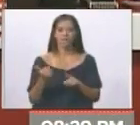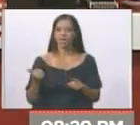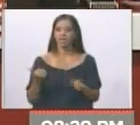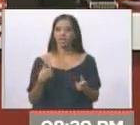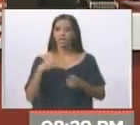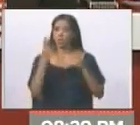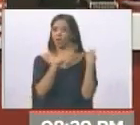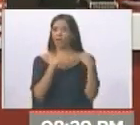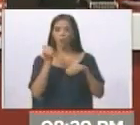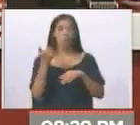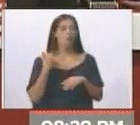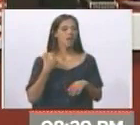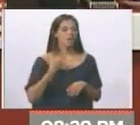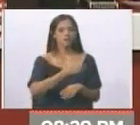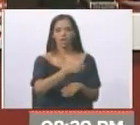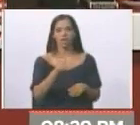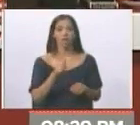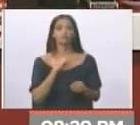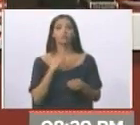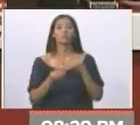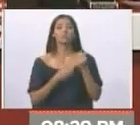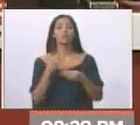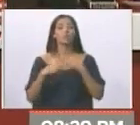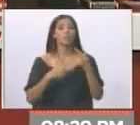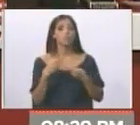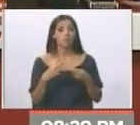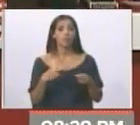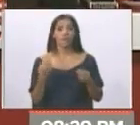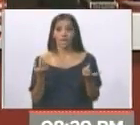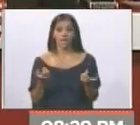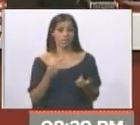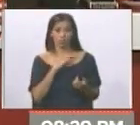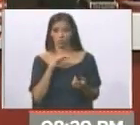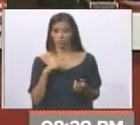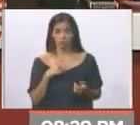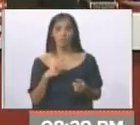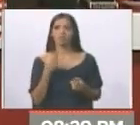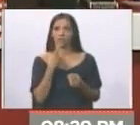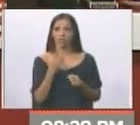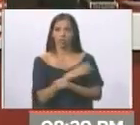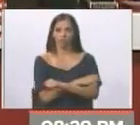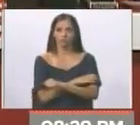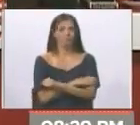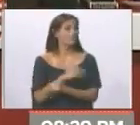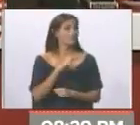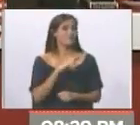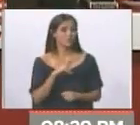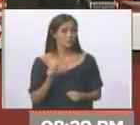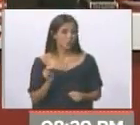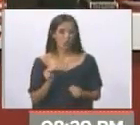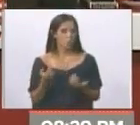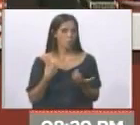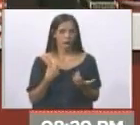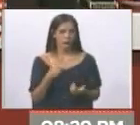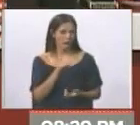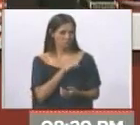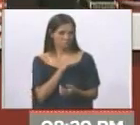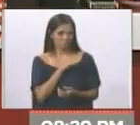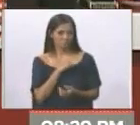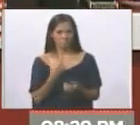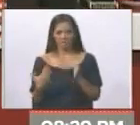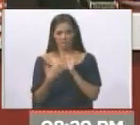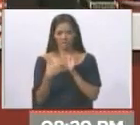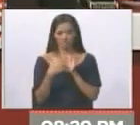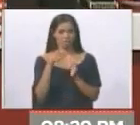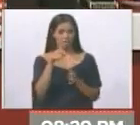Nosotros estamos haciendo una revolución y vamos a seguir. Ahora, eso no nos va a nosotros, se los digo escuálido, no nos va a amedrentar los ataques que ustedes